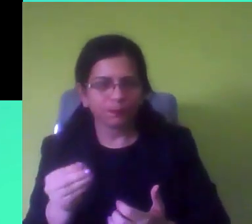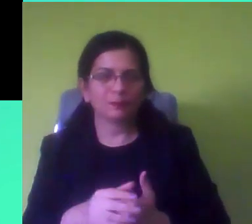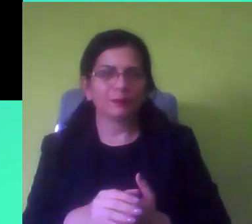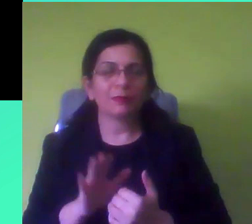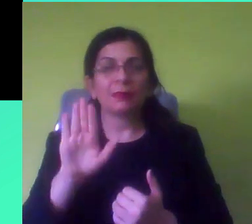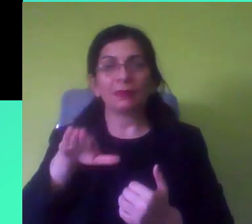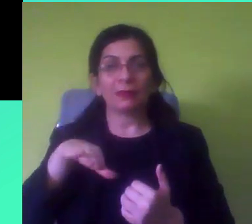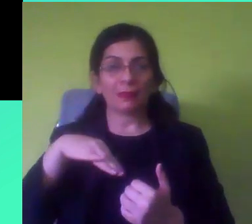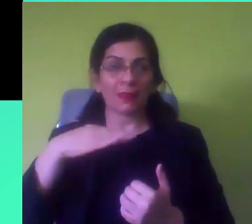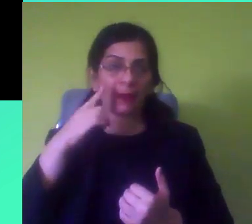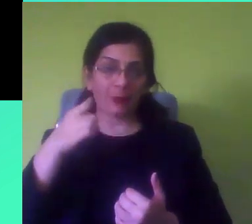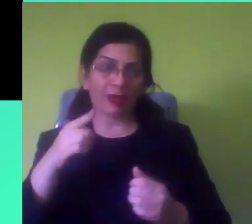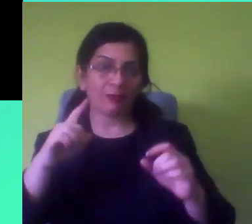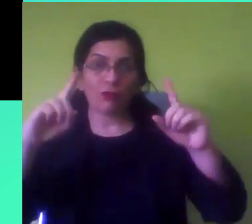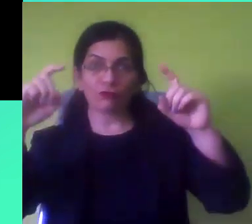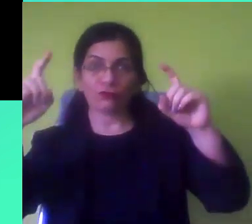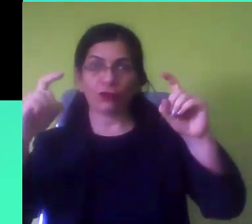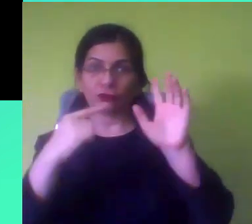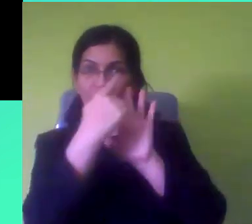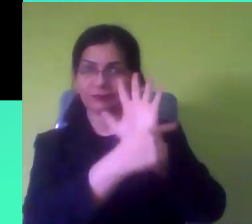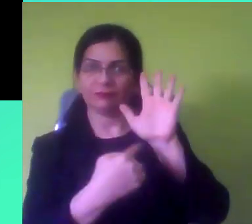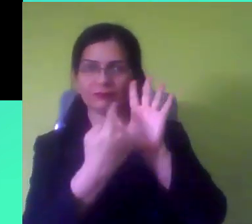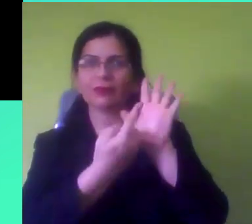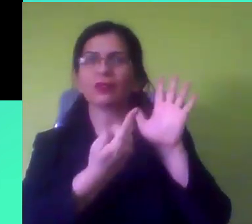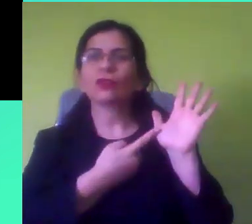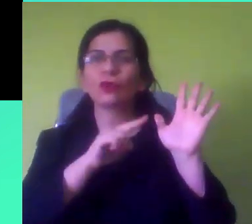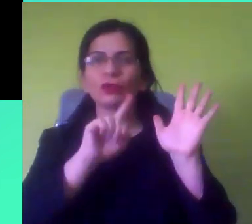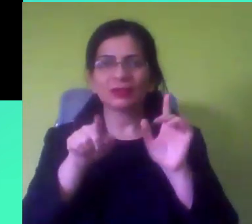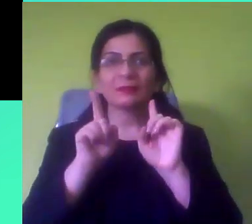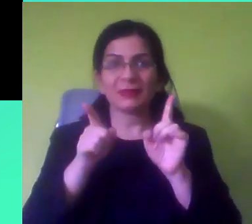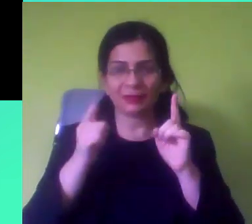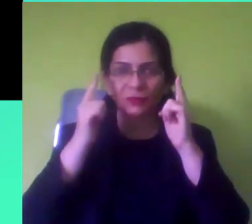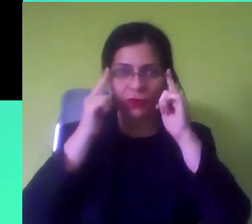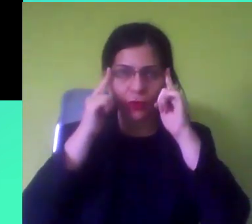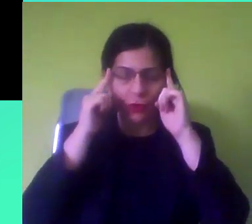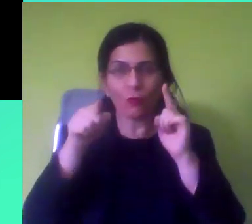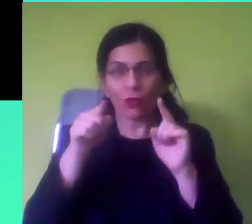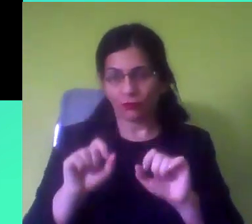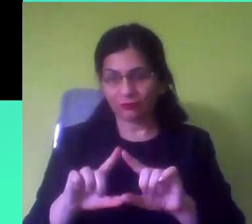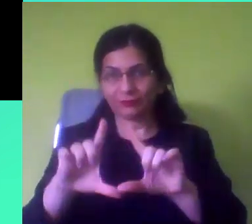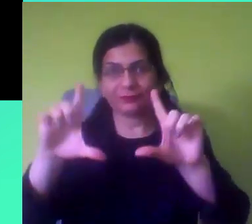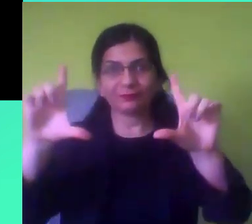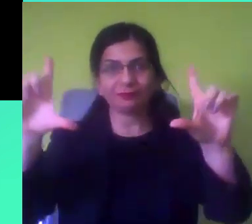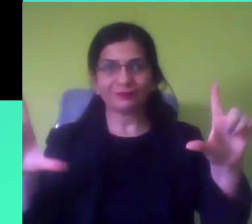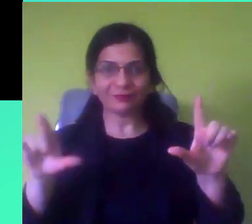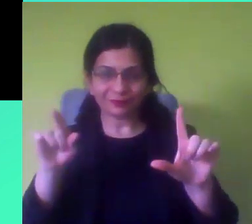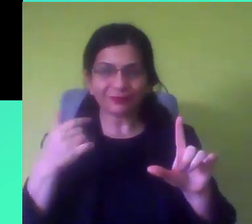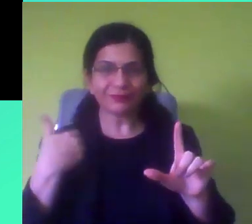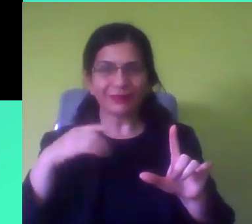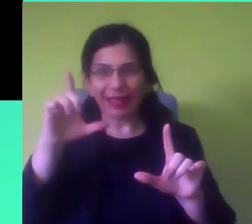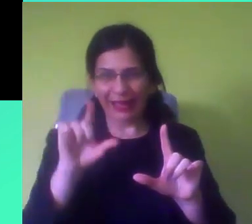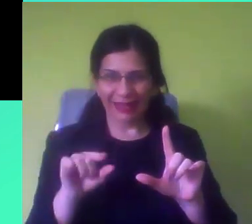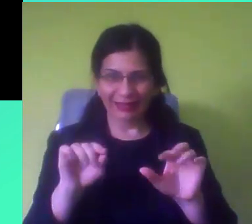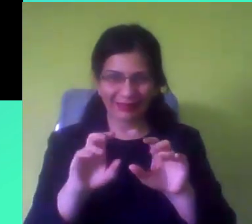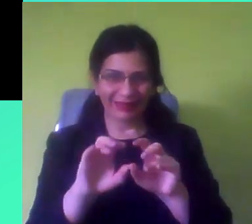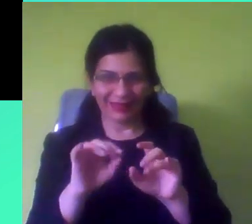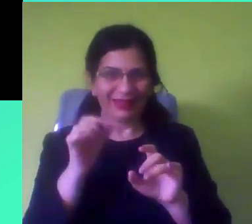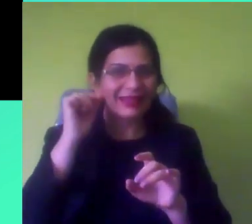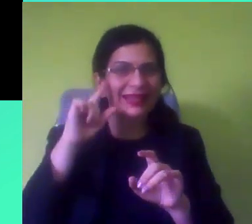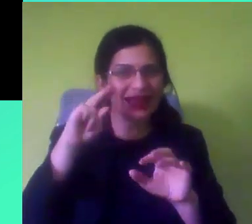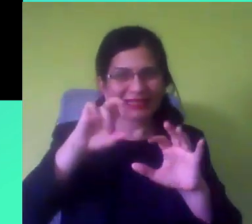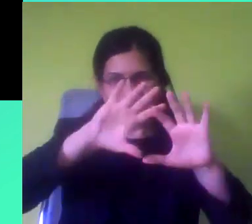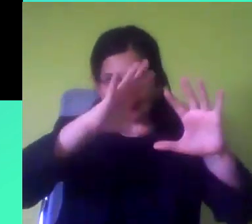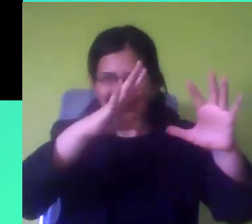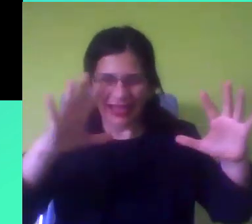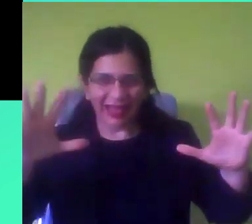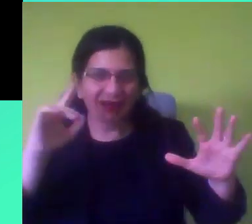la podéis encontrar en el Atlas de Glaciares de Argentina, forma parte de uno de los